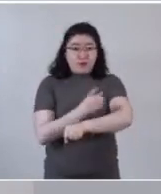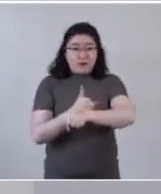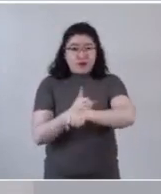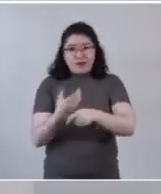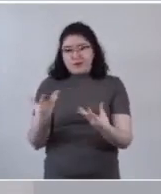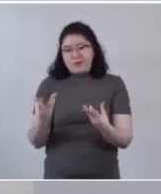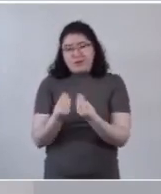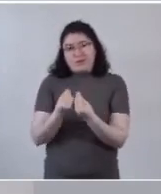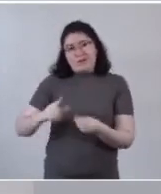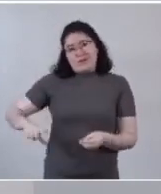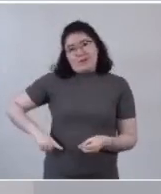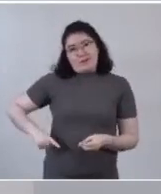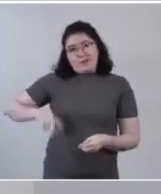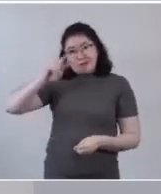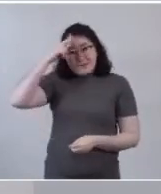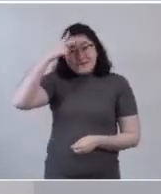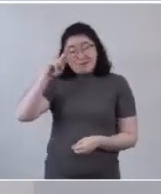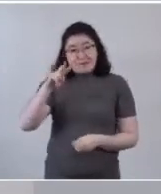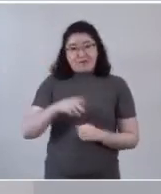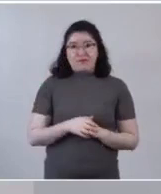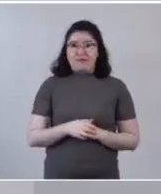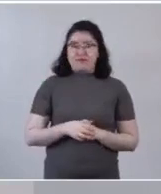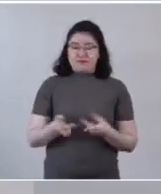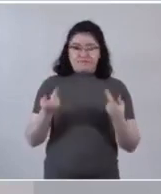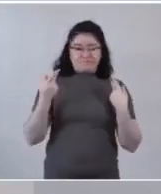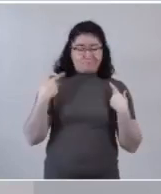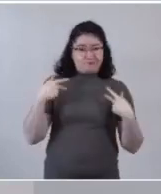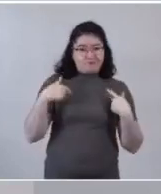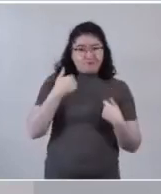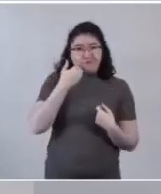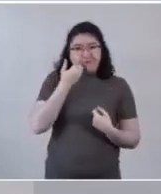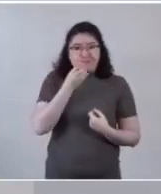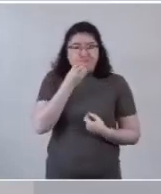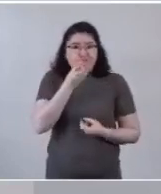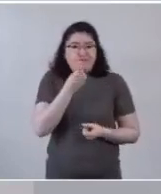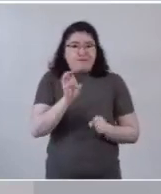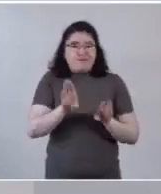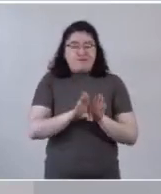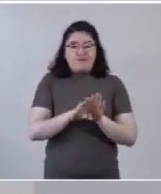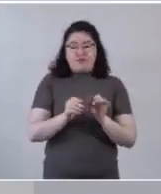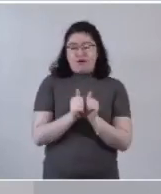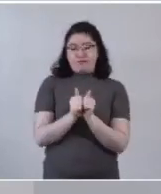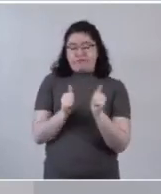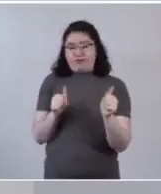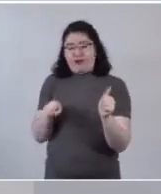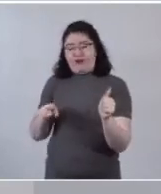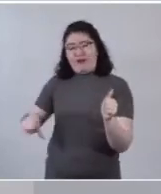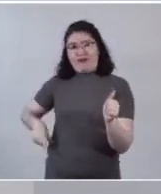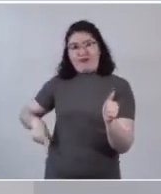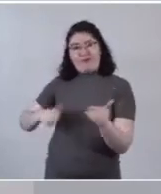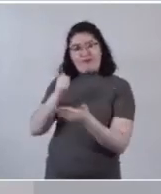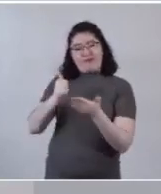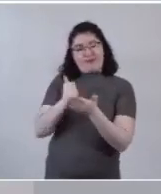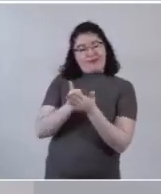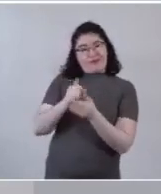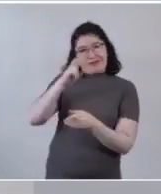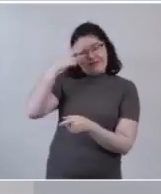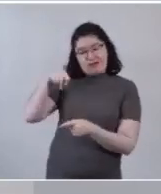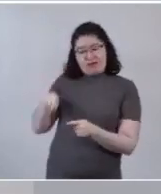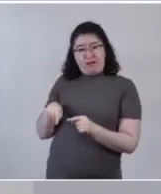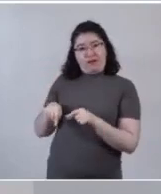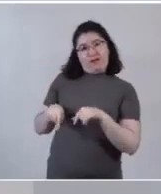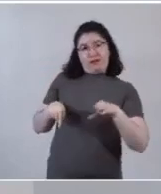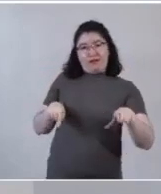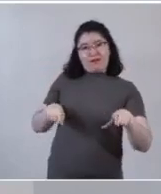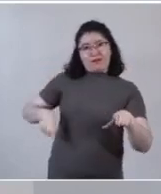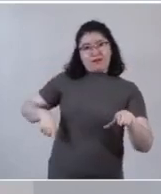Gobierno de México. Ahí quien quiera apostar a una separación entre el Gobierno de la Ciudad de México y